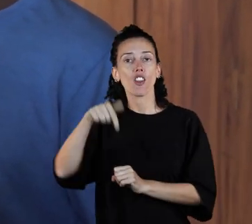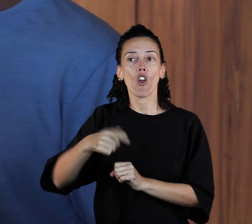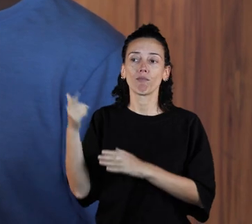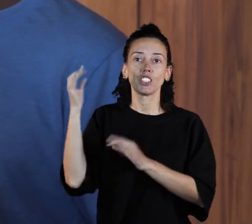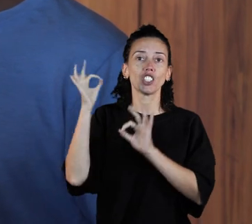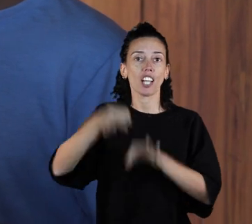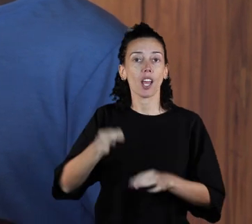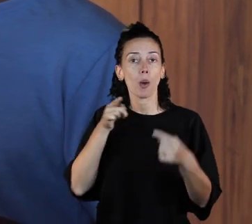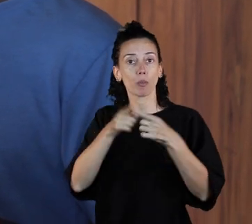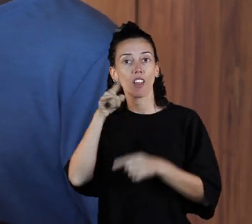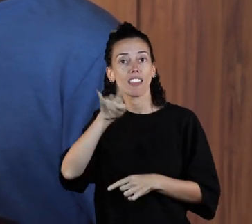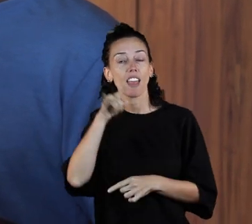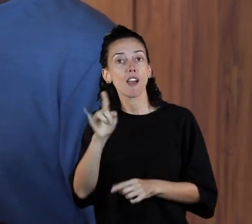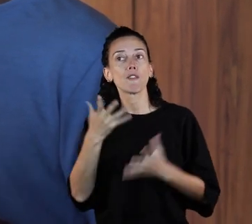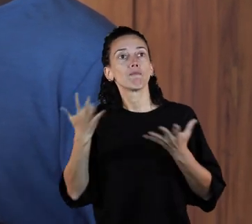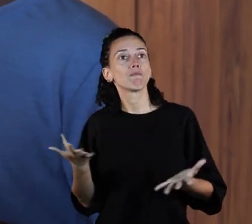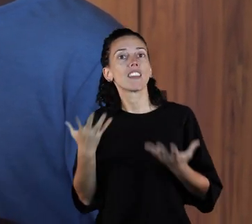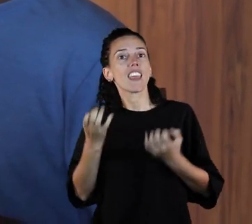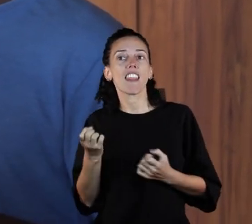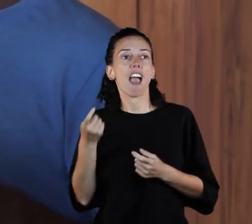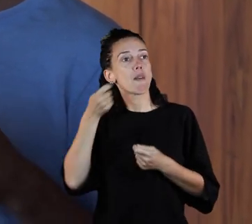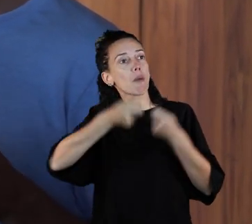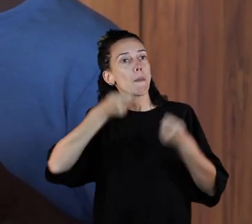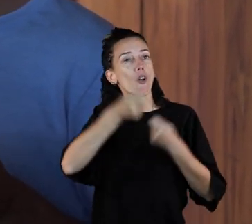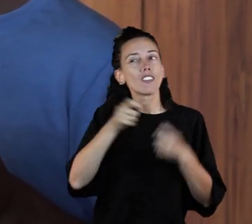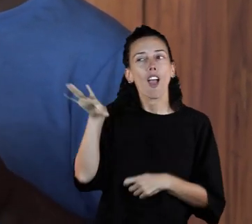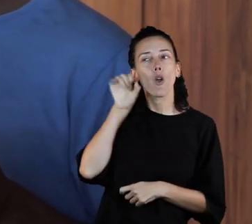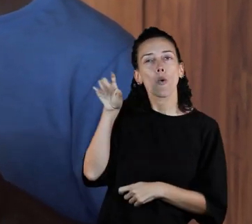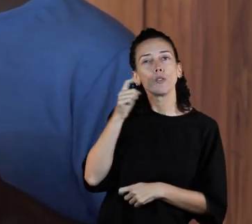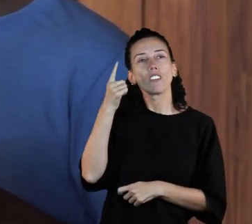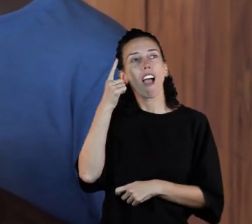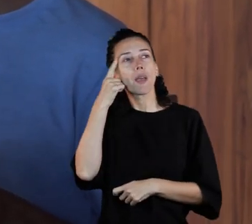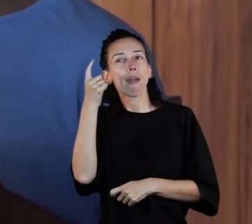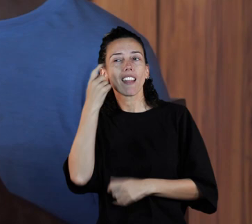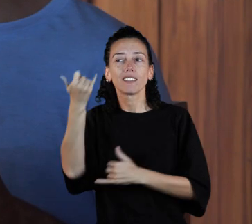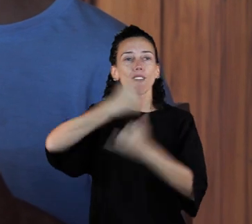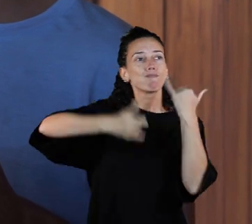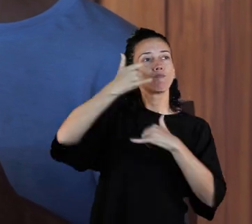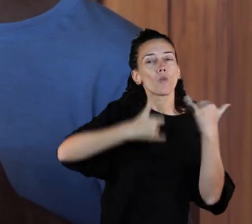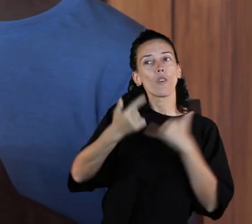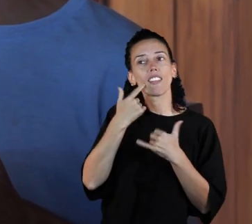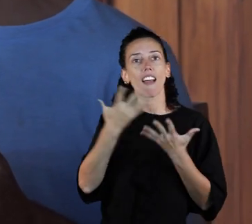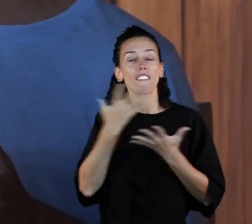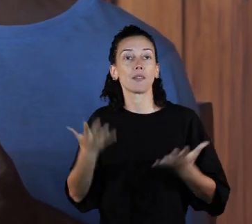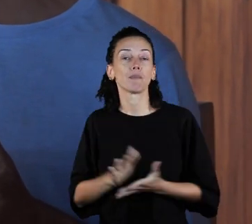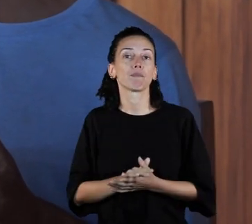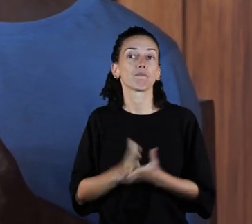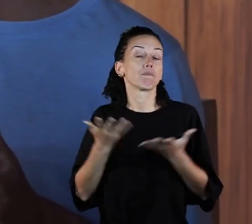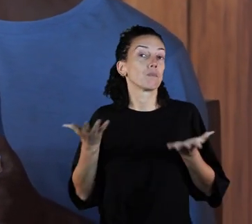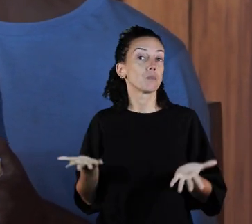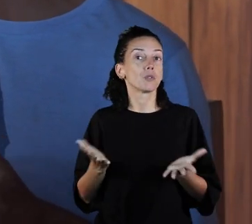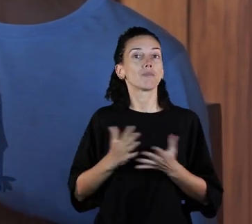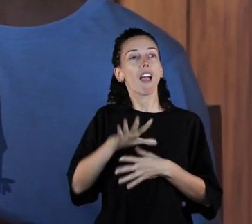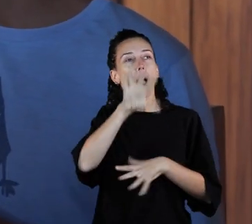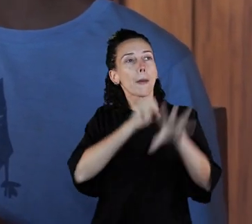Punta del Diablo. Y tal, decidí venir a sumar, apoyar, escuchar más que nada también ahí esto que están trayendo. Así que bueno,